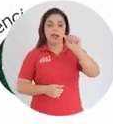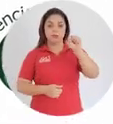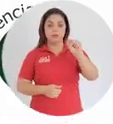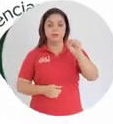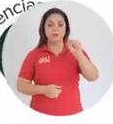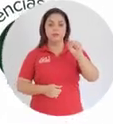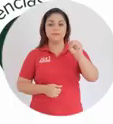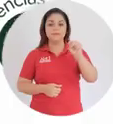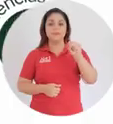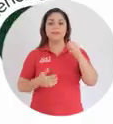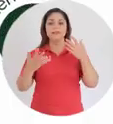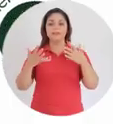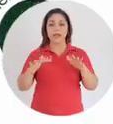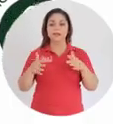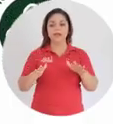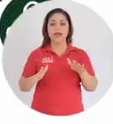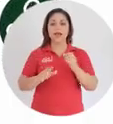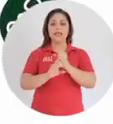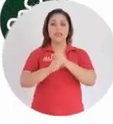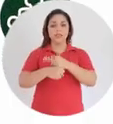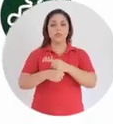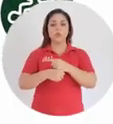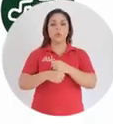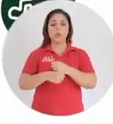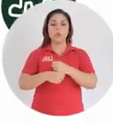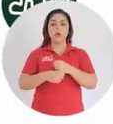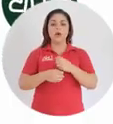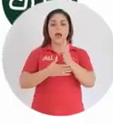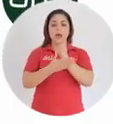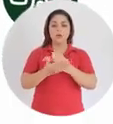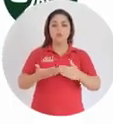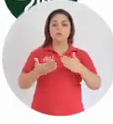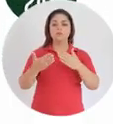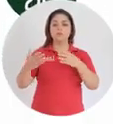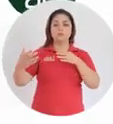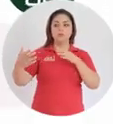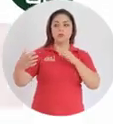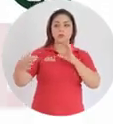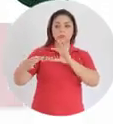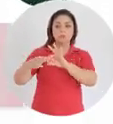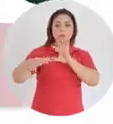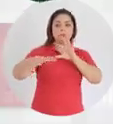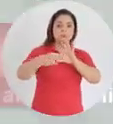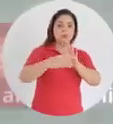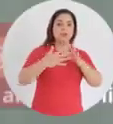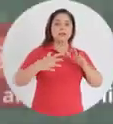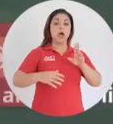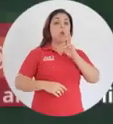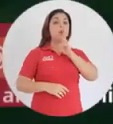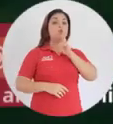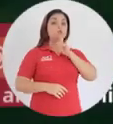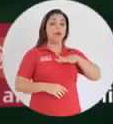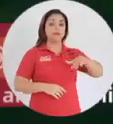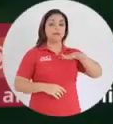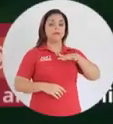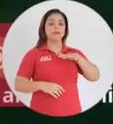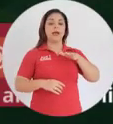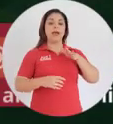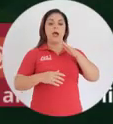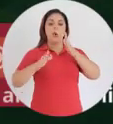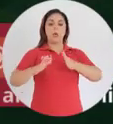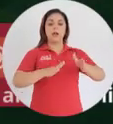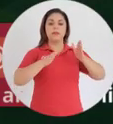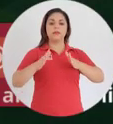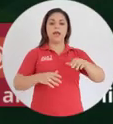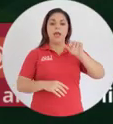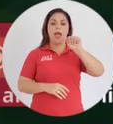los que se han realizado, algunos recientes que se han realizado en Guatemala. También en Honduras organizamos un